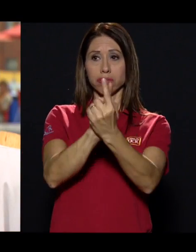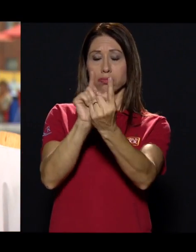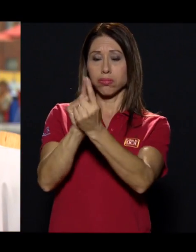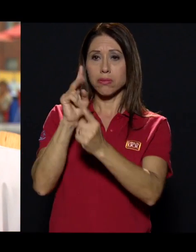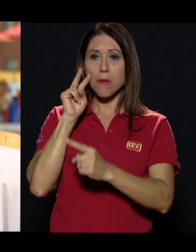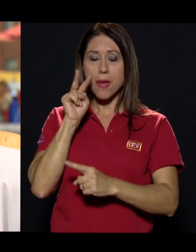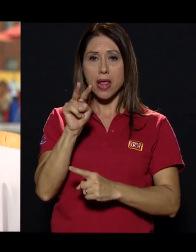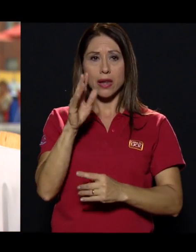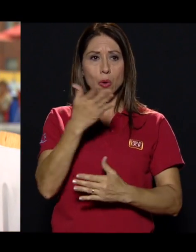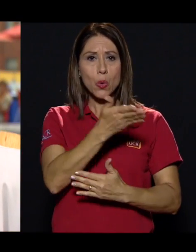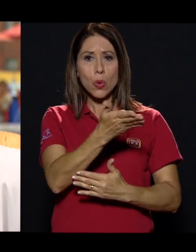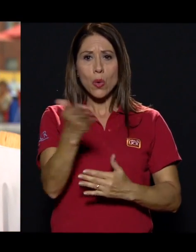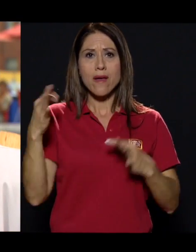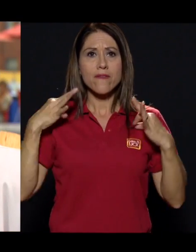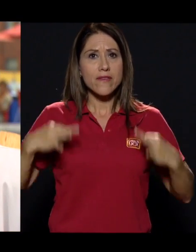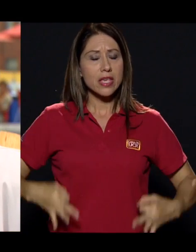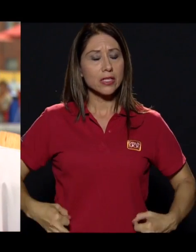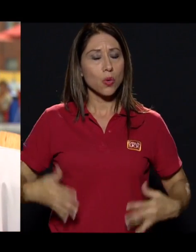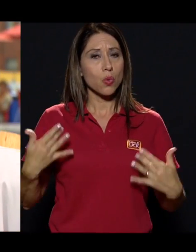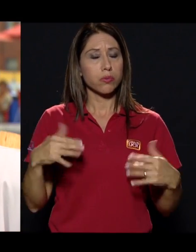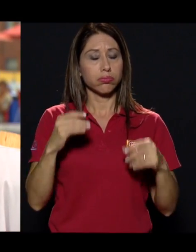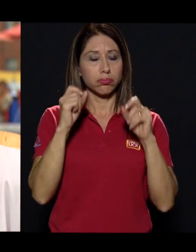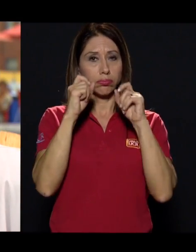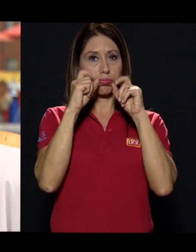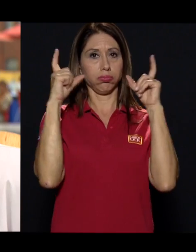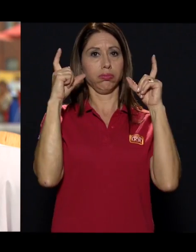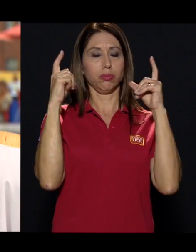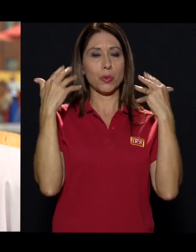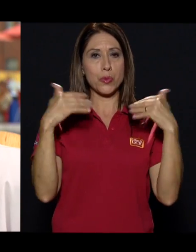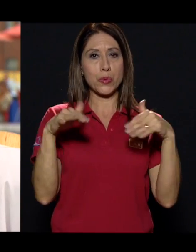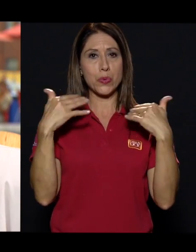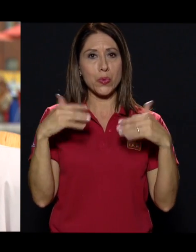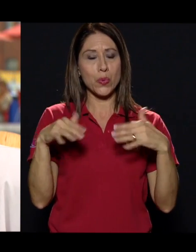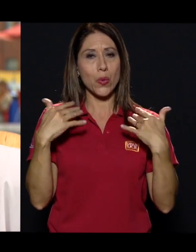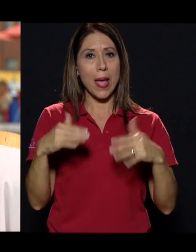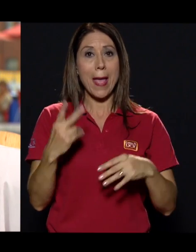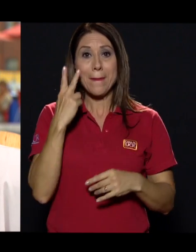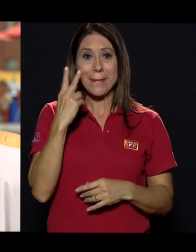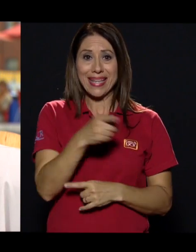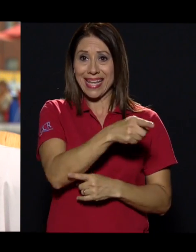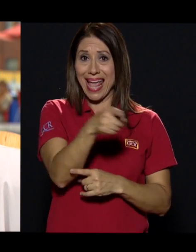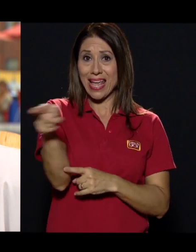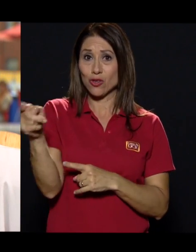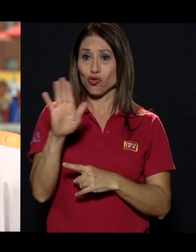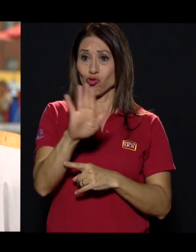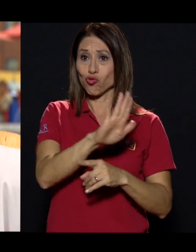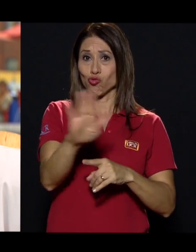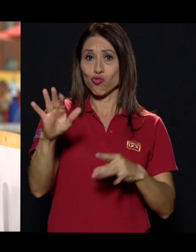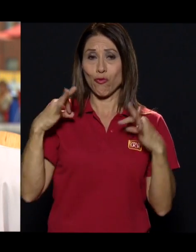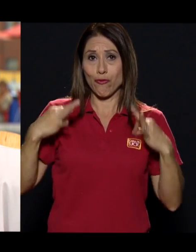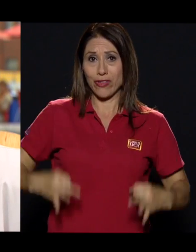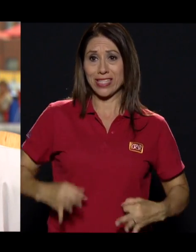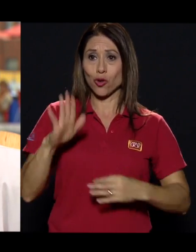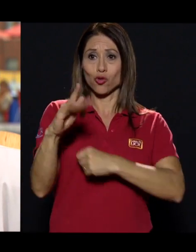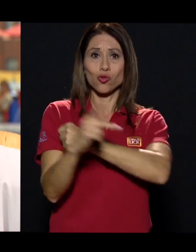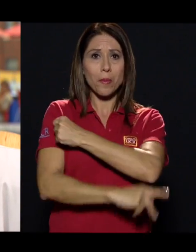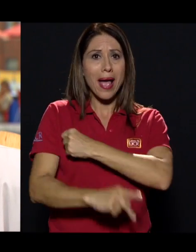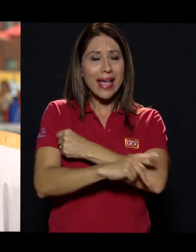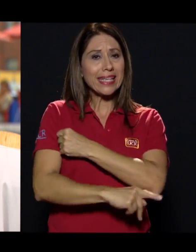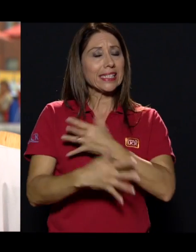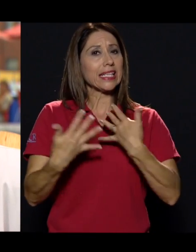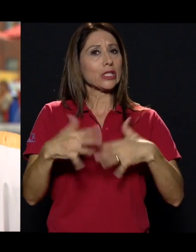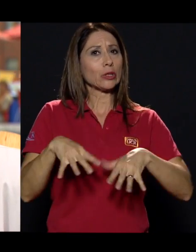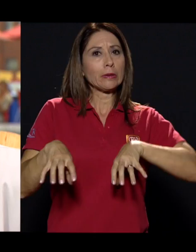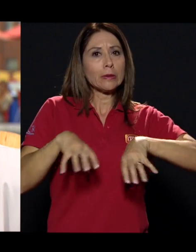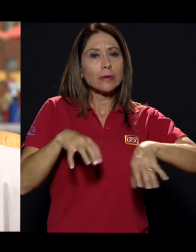fue impresionante ver el físico, el trabajo que les dan sus países, o sea, el trabajo